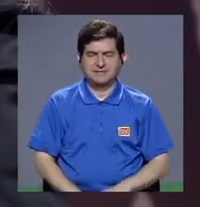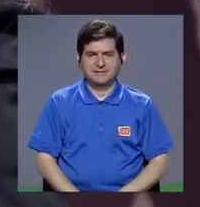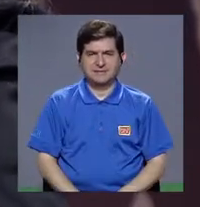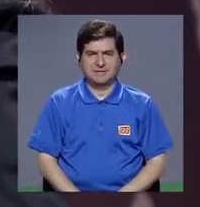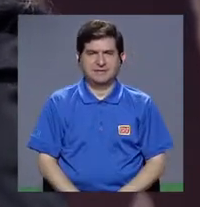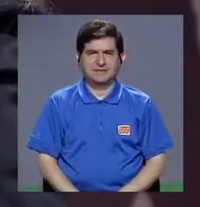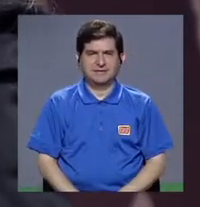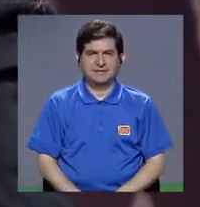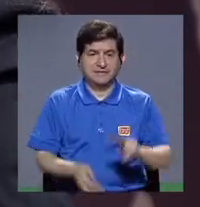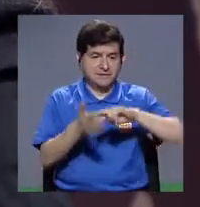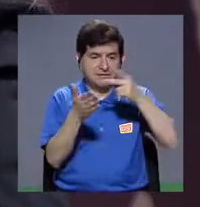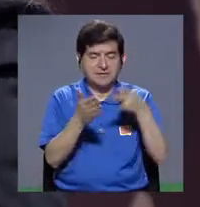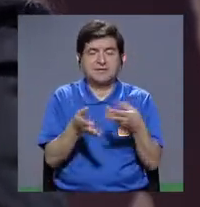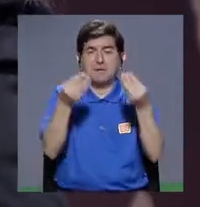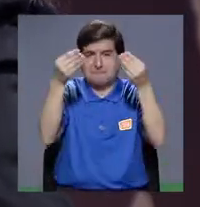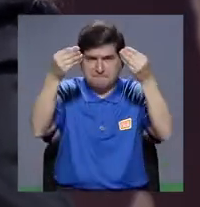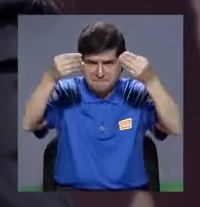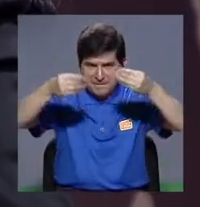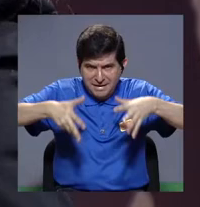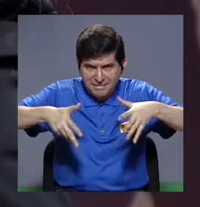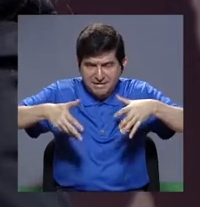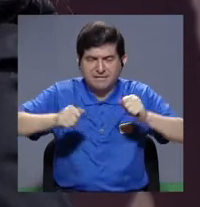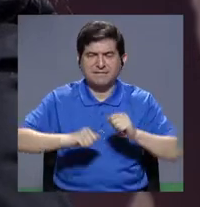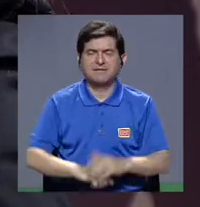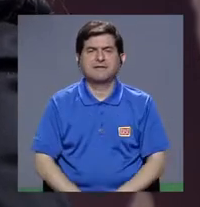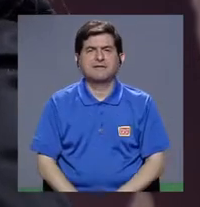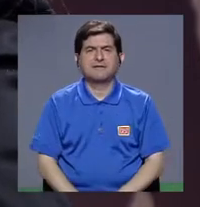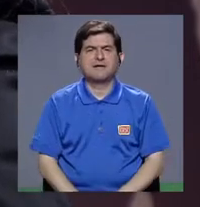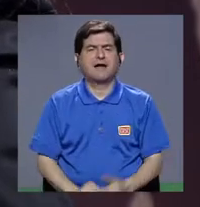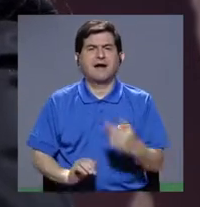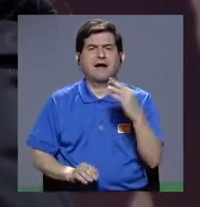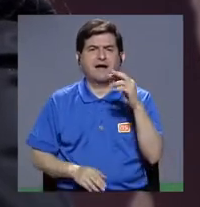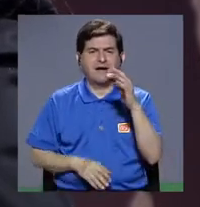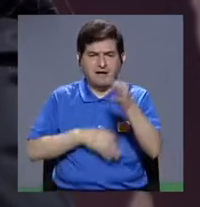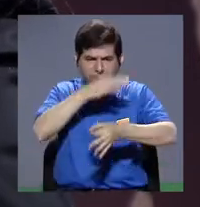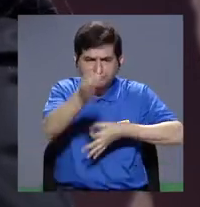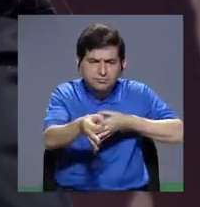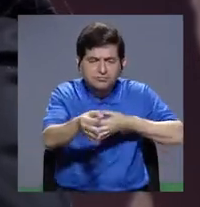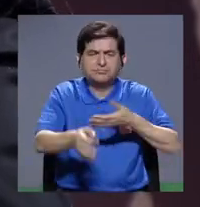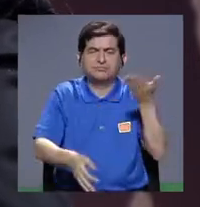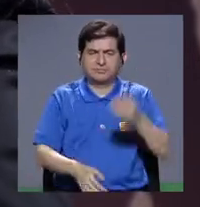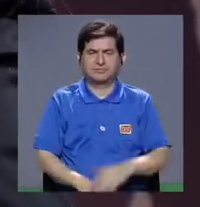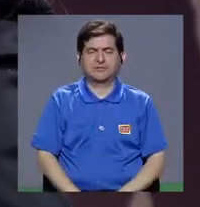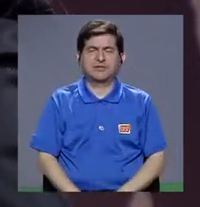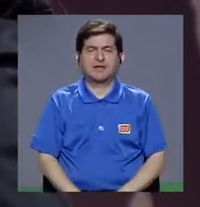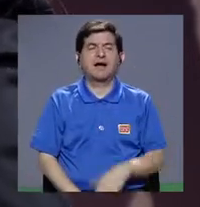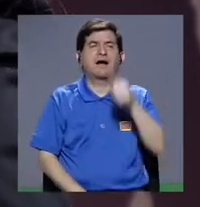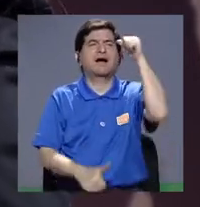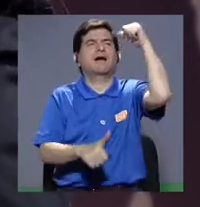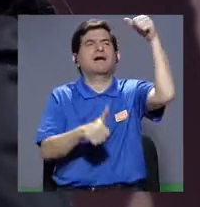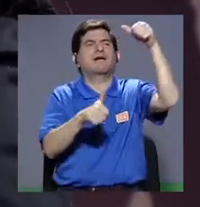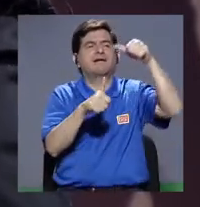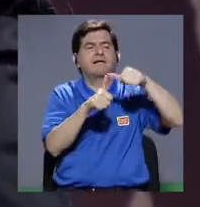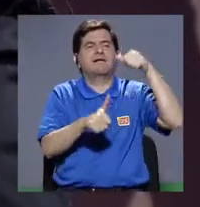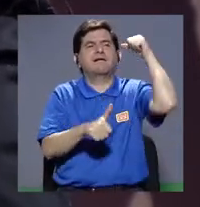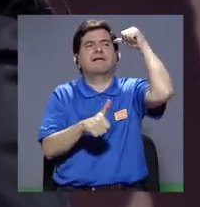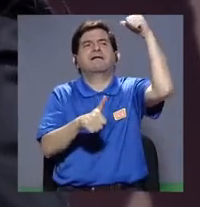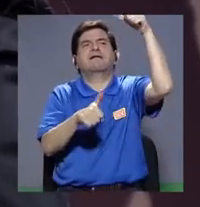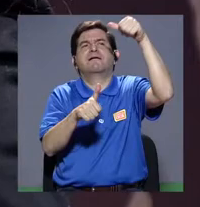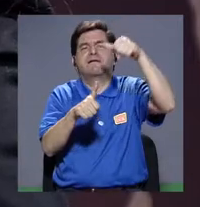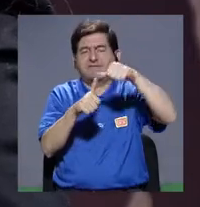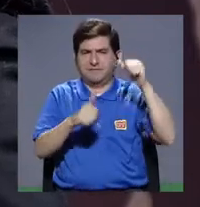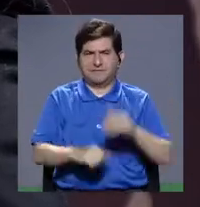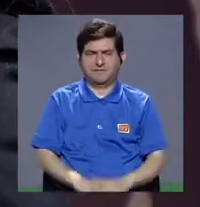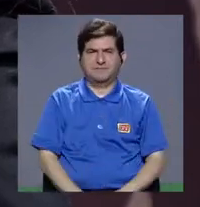lo que se pierde se está reemplazada por el recuerdo entonces